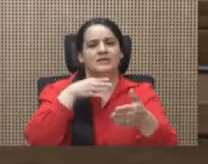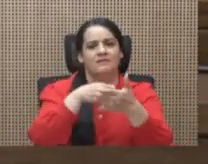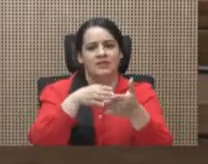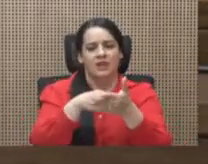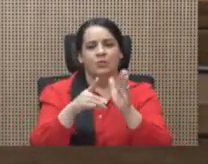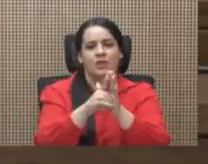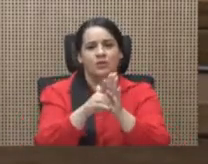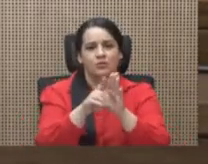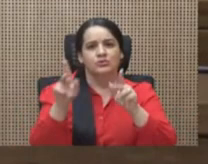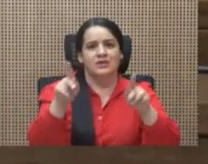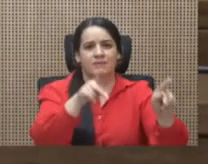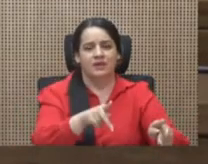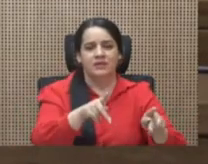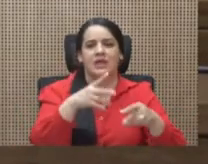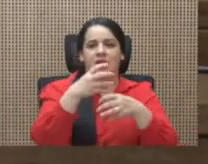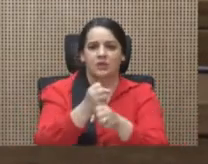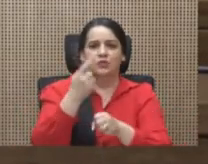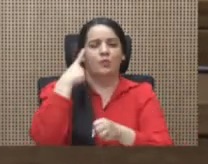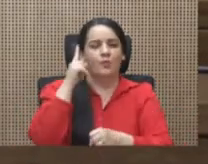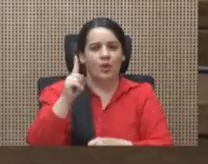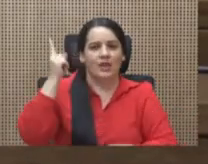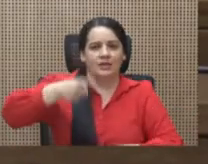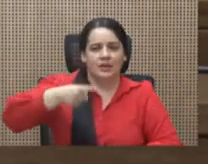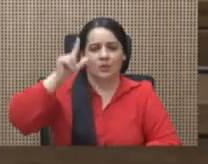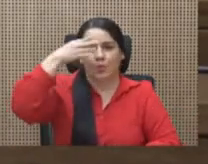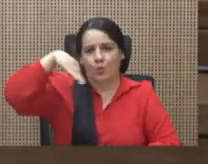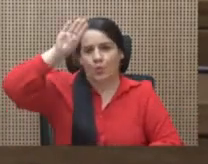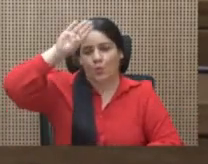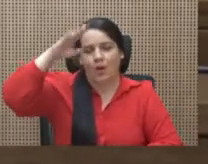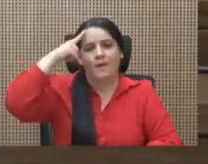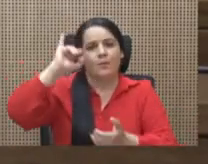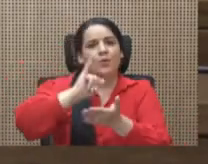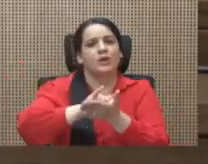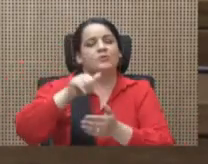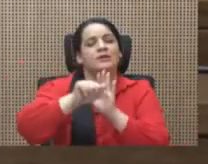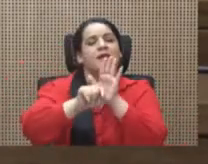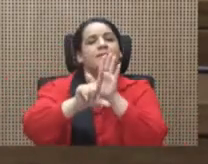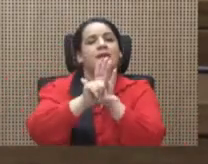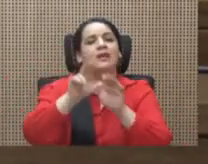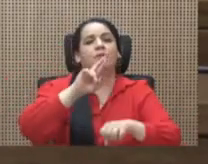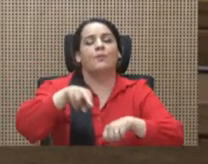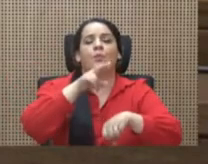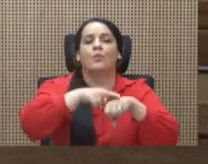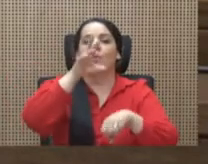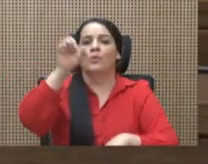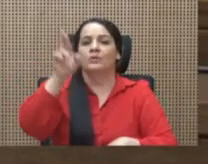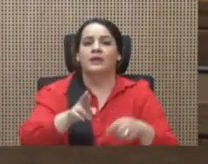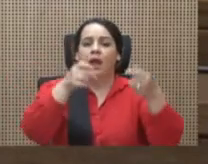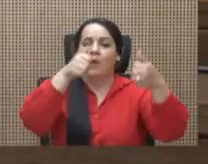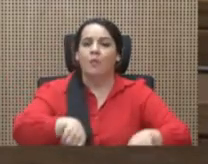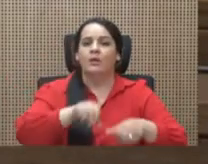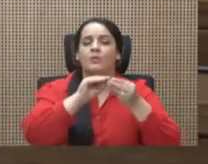como los perpetrados una y otra vez por la dictadura de Cuba. Por tanto, la Asamblea Legislativa de la República de Costa Rica acuerda,